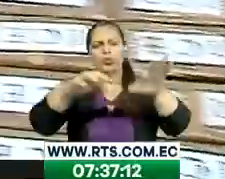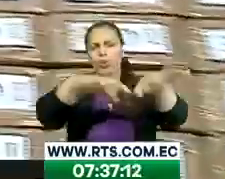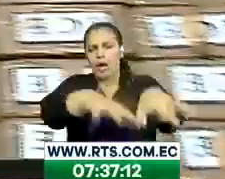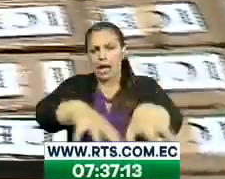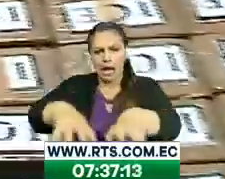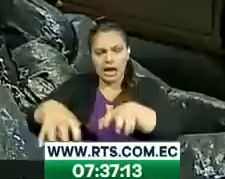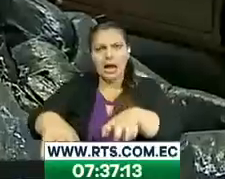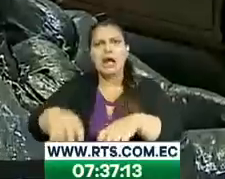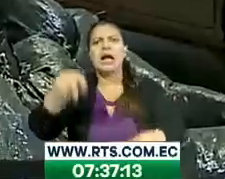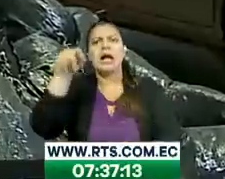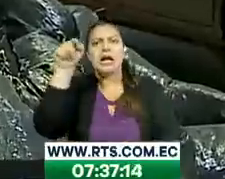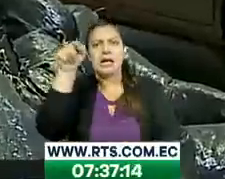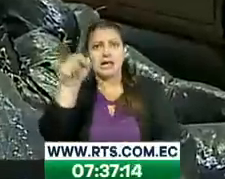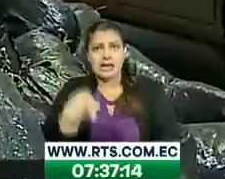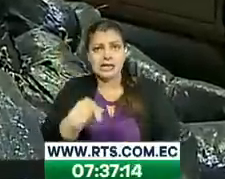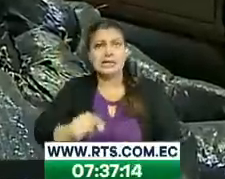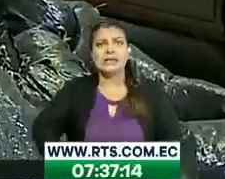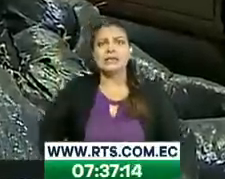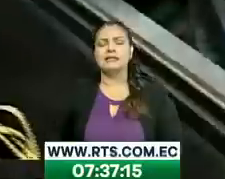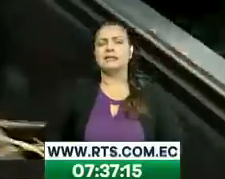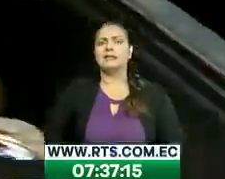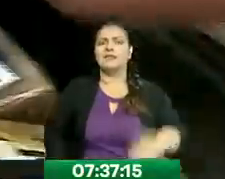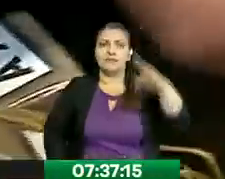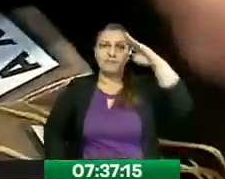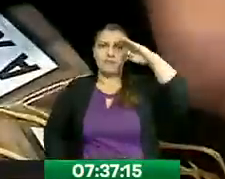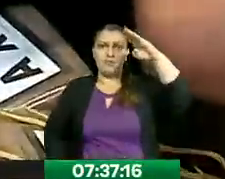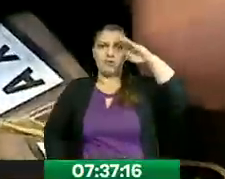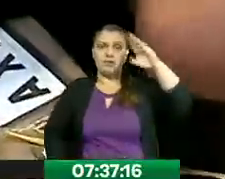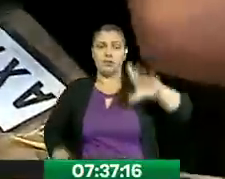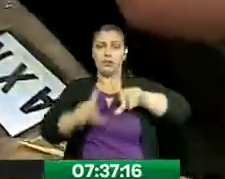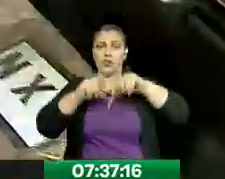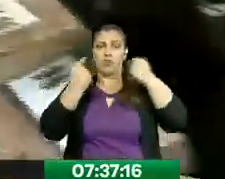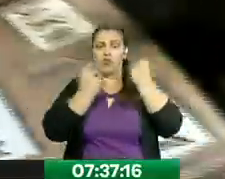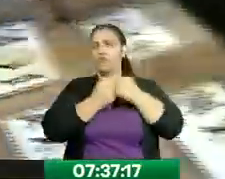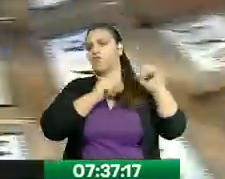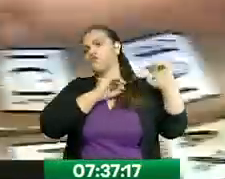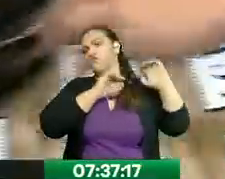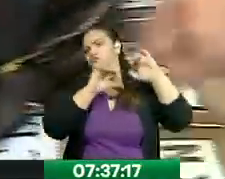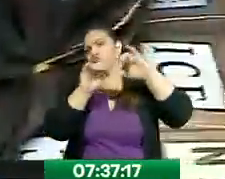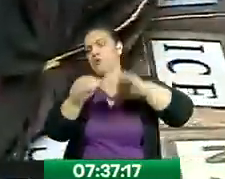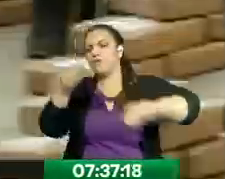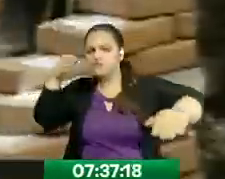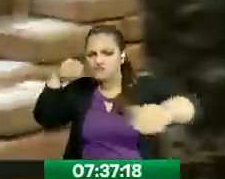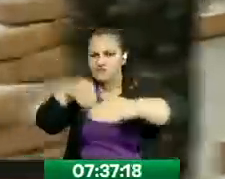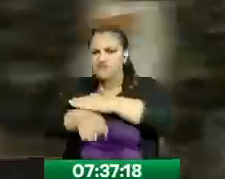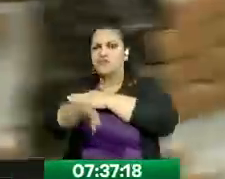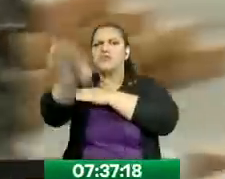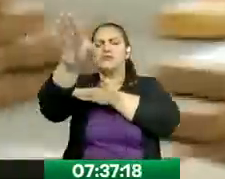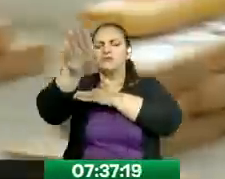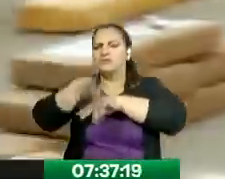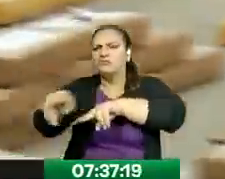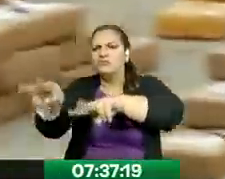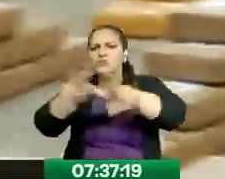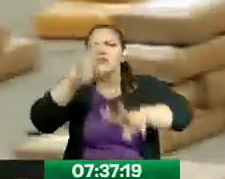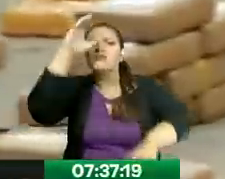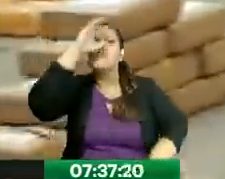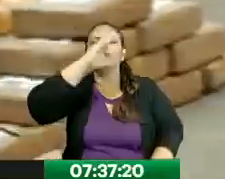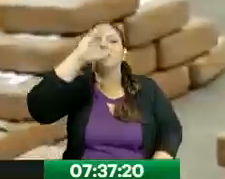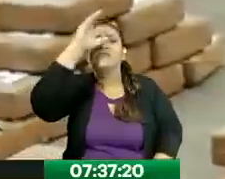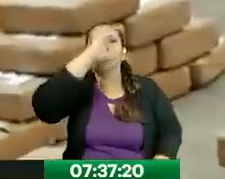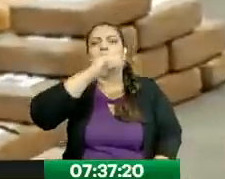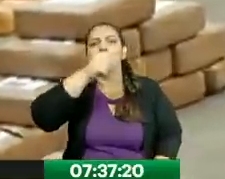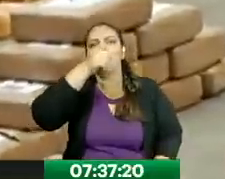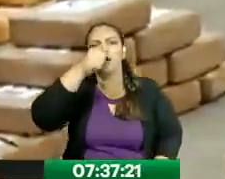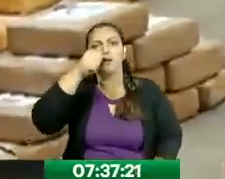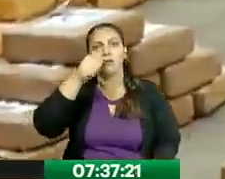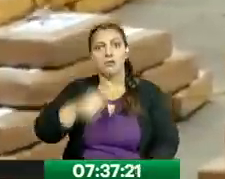compañía exportadora de productos agrícolas se ocultaba el negocio ilícito se trata de una organización dedicada al tráfico internacional